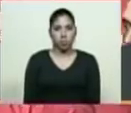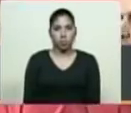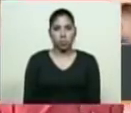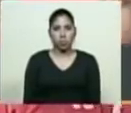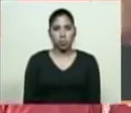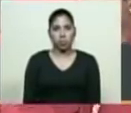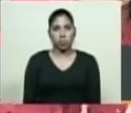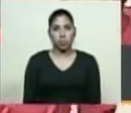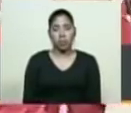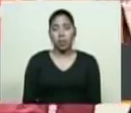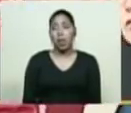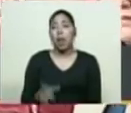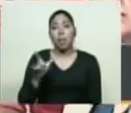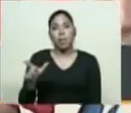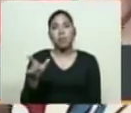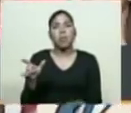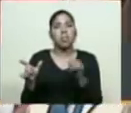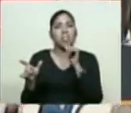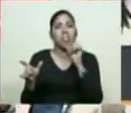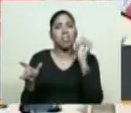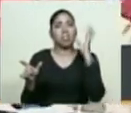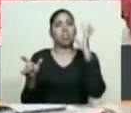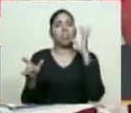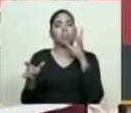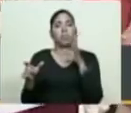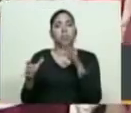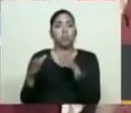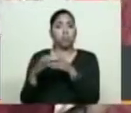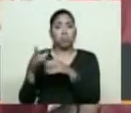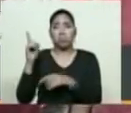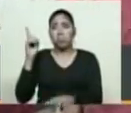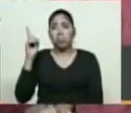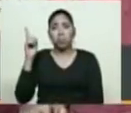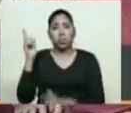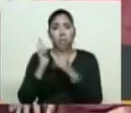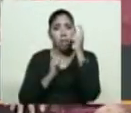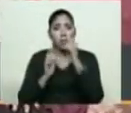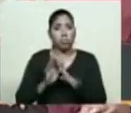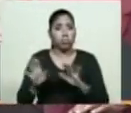El PSUV es una creación de Hugo Chávez. Una